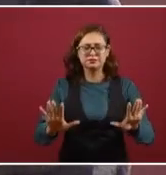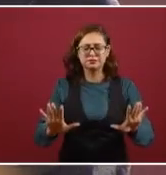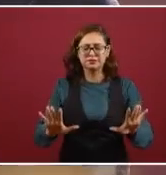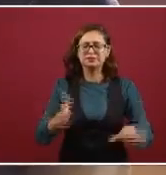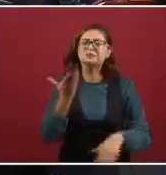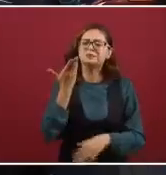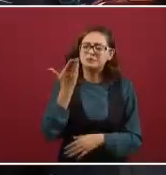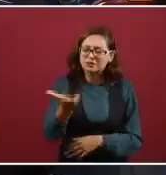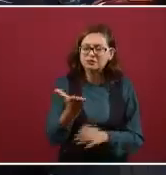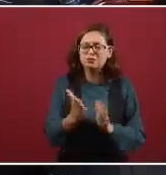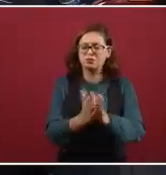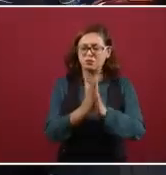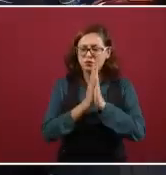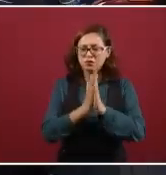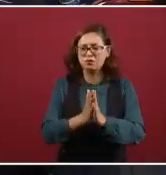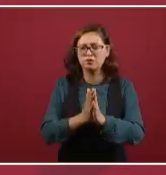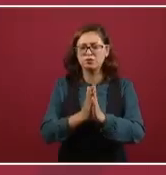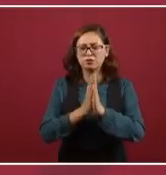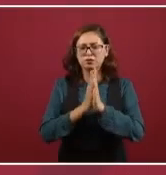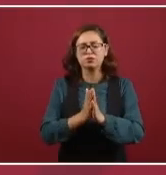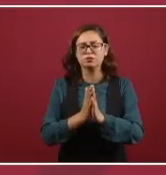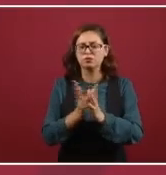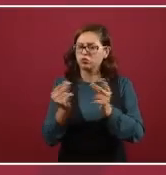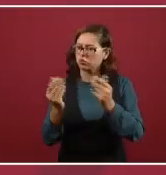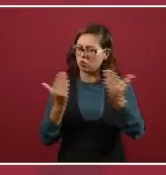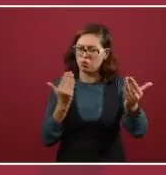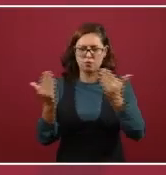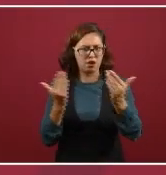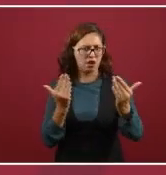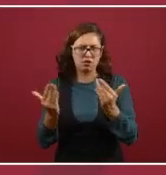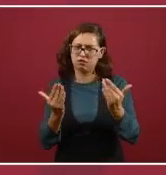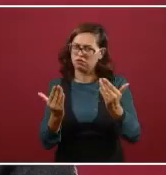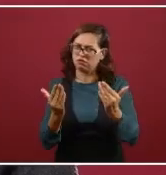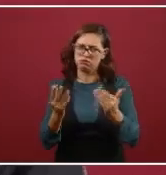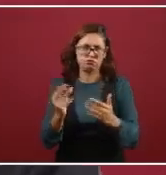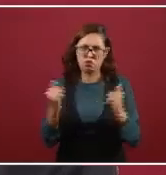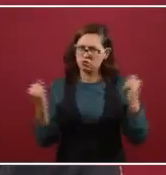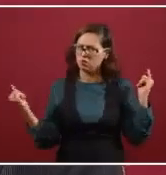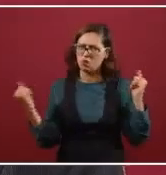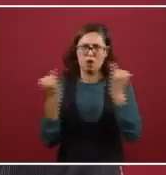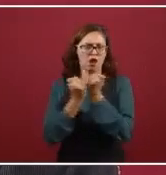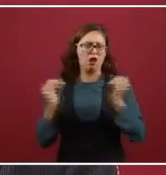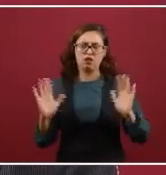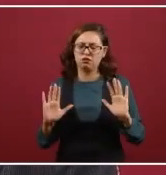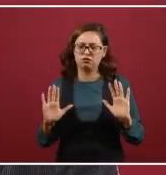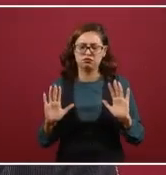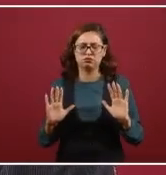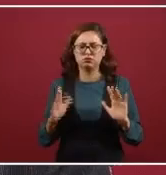todo respeto, no nos comparen. O sea, es que